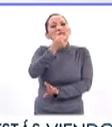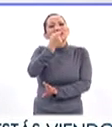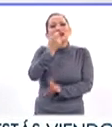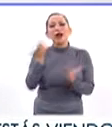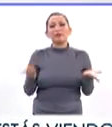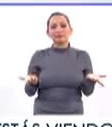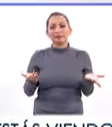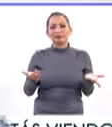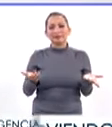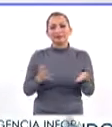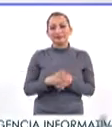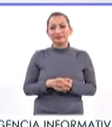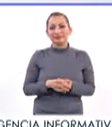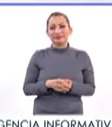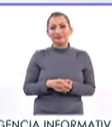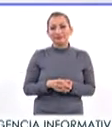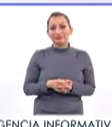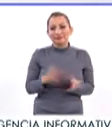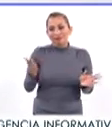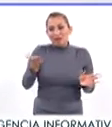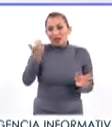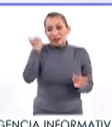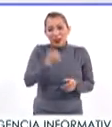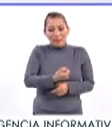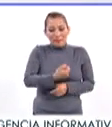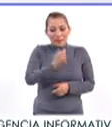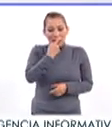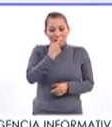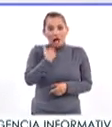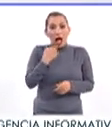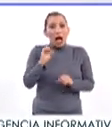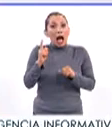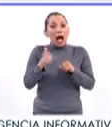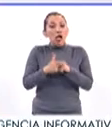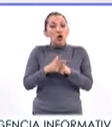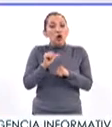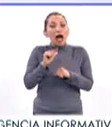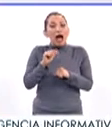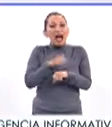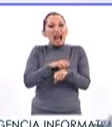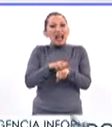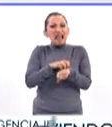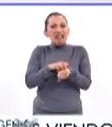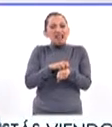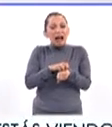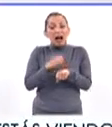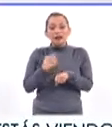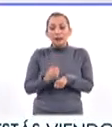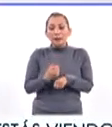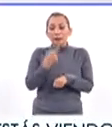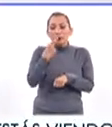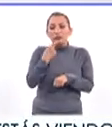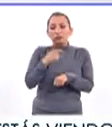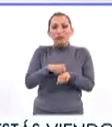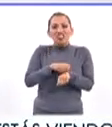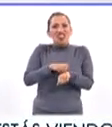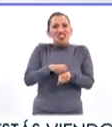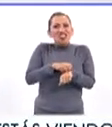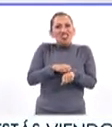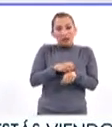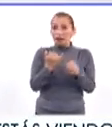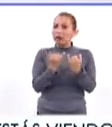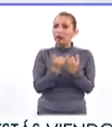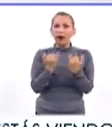medicamentos. No sabemos si somos alérgicos o no hasta que tomamos el medicamento. Pues lo